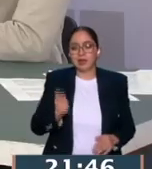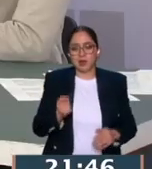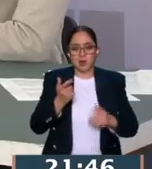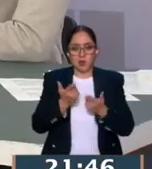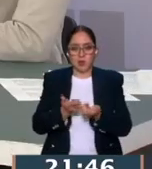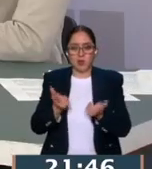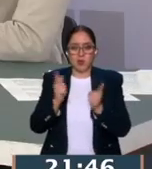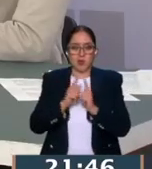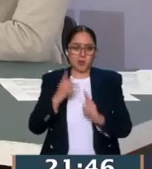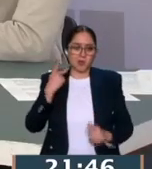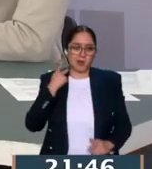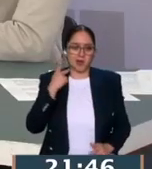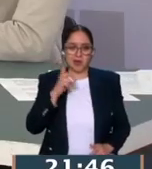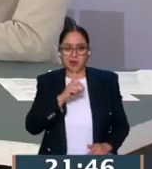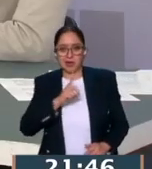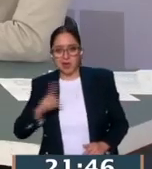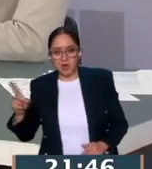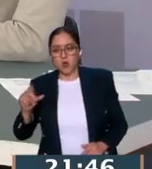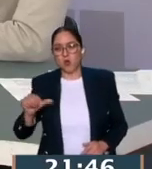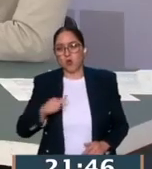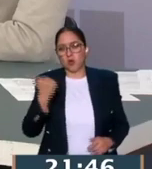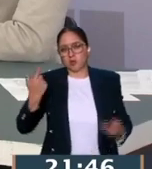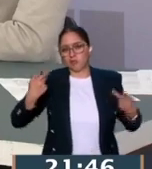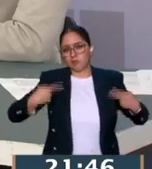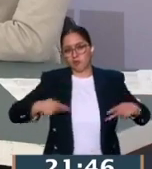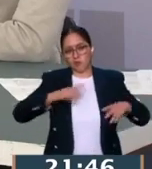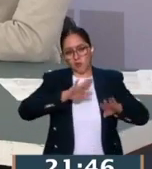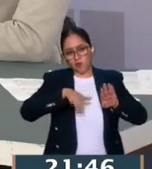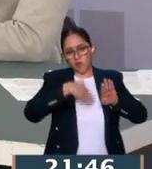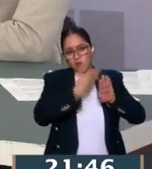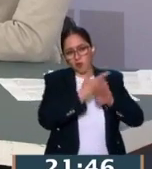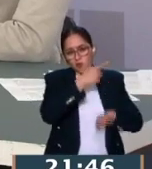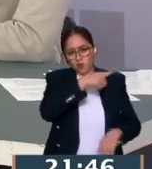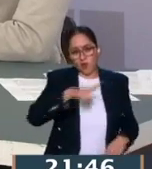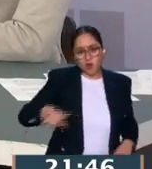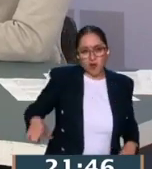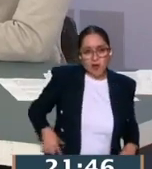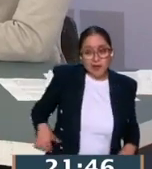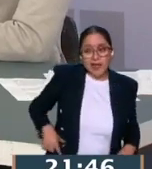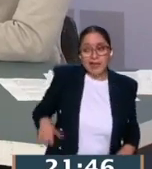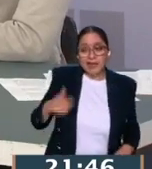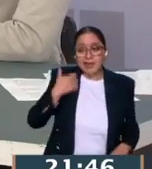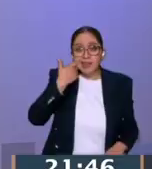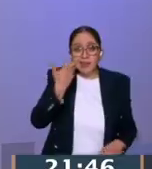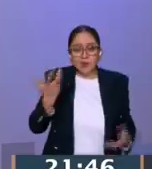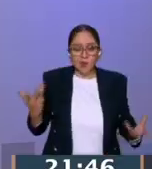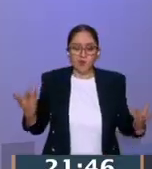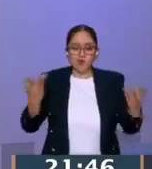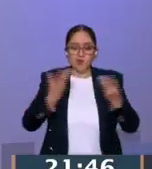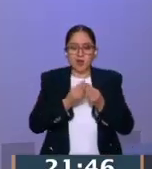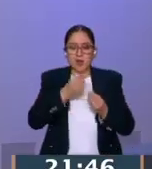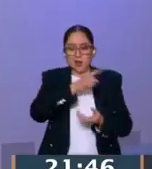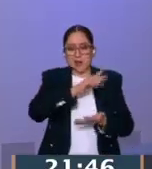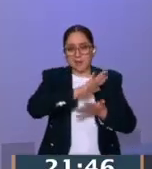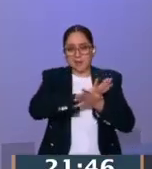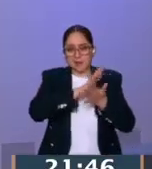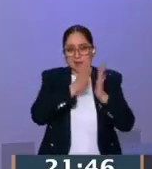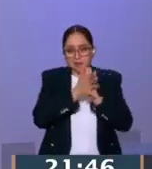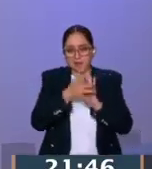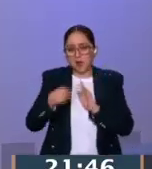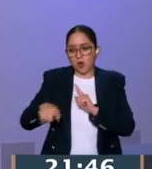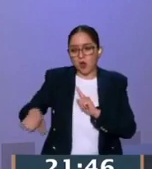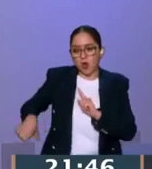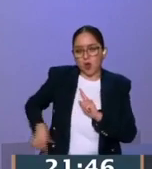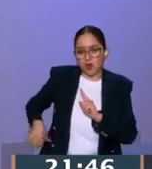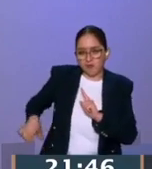los opositores al gobierno, al presidente, han intentado vincular a el gobierno de la